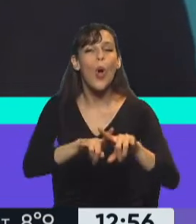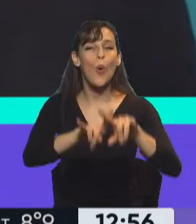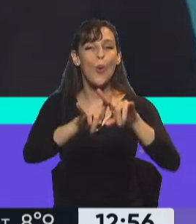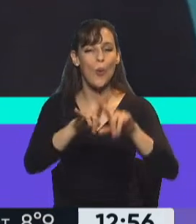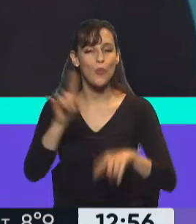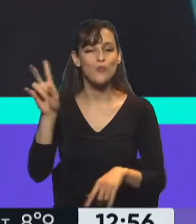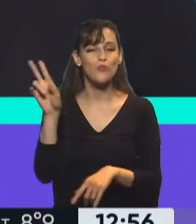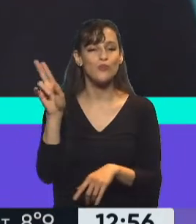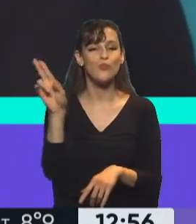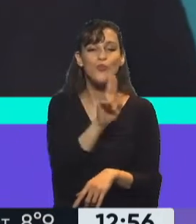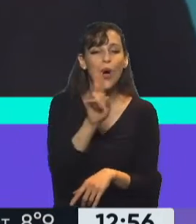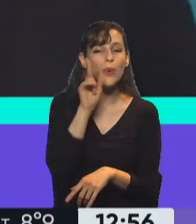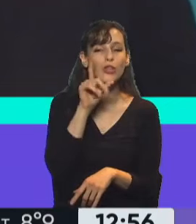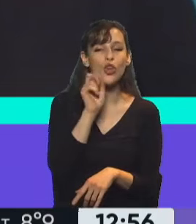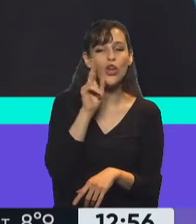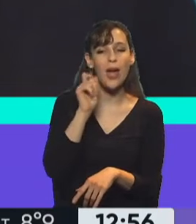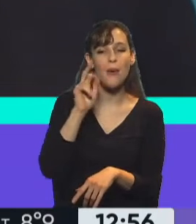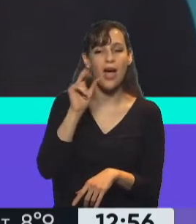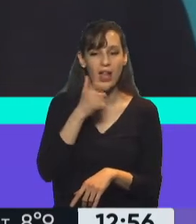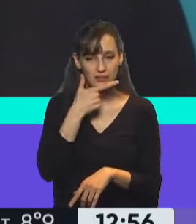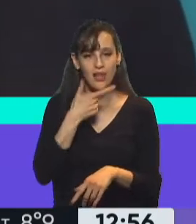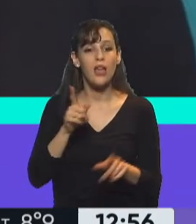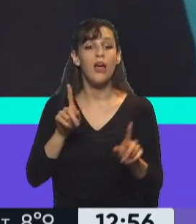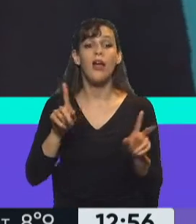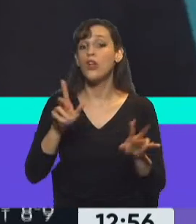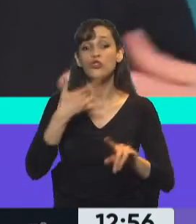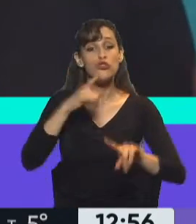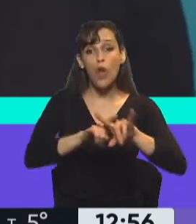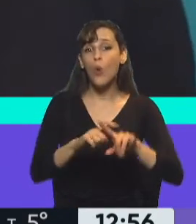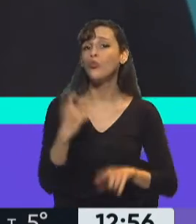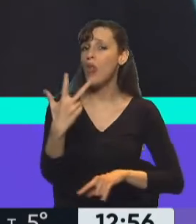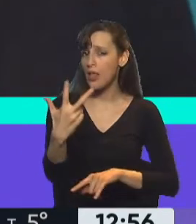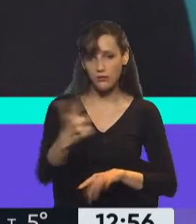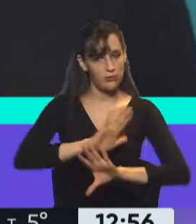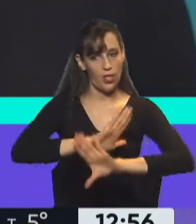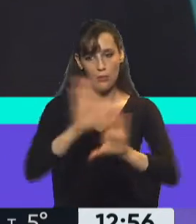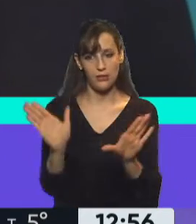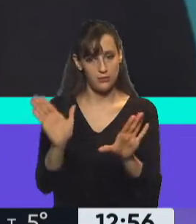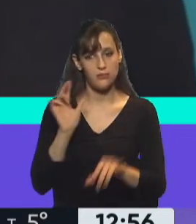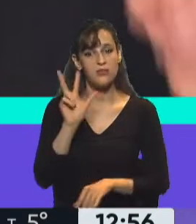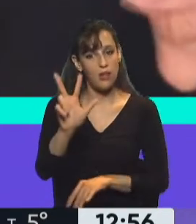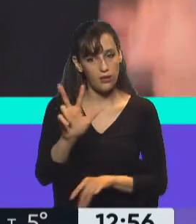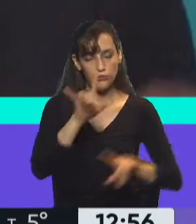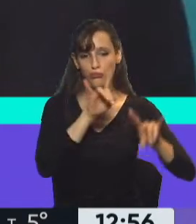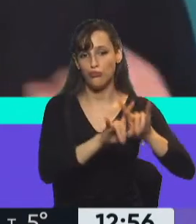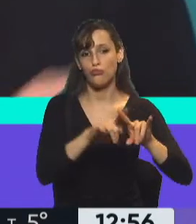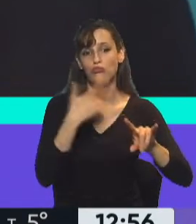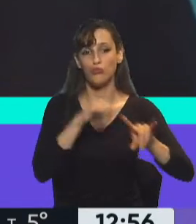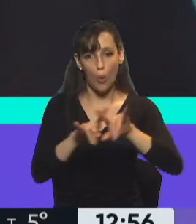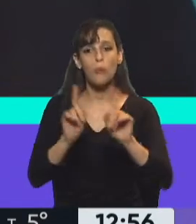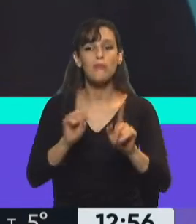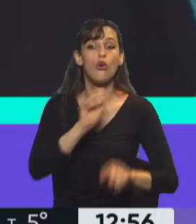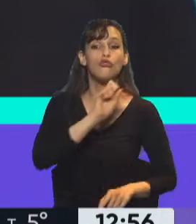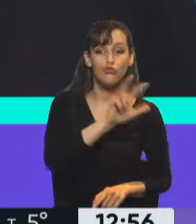de Victoria Varas, Reinas Abolladas. Va a tener tres únicas funciones en este retorno a la presencialidad con funciones el 3,